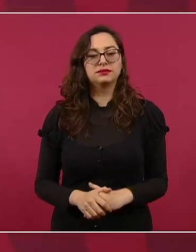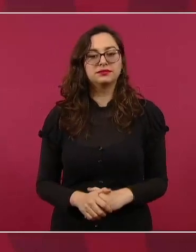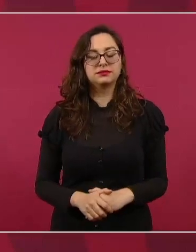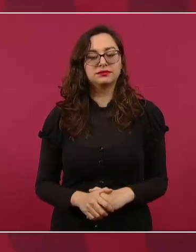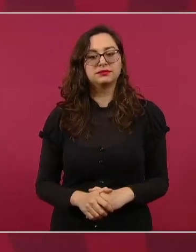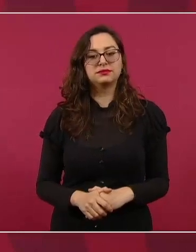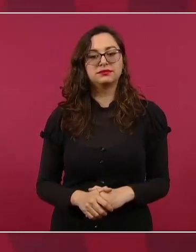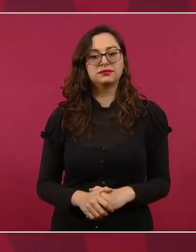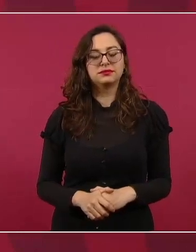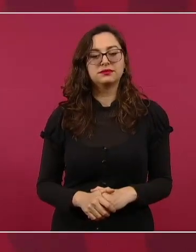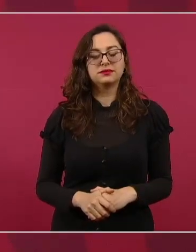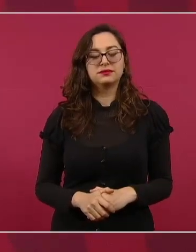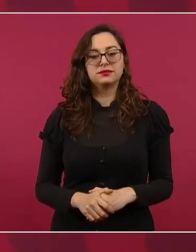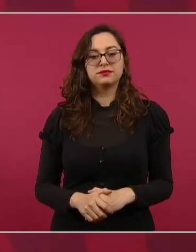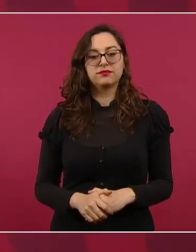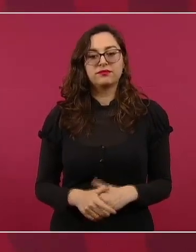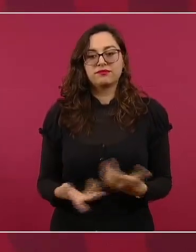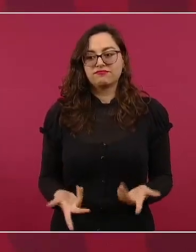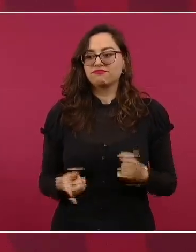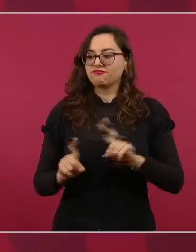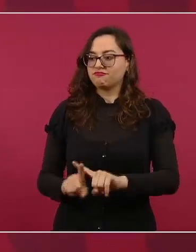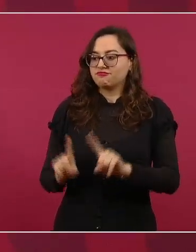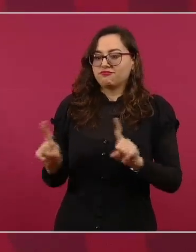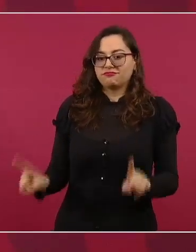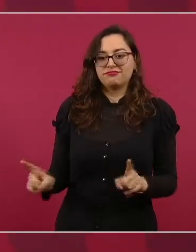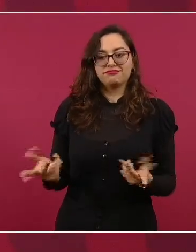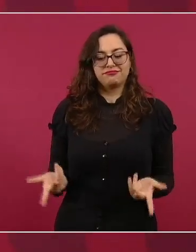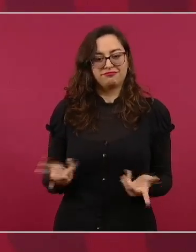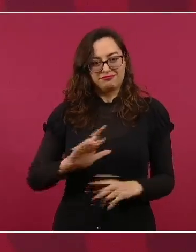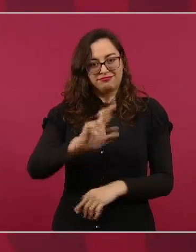que los que vivíamos en los pueblos